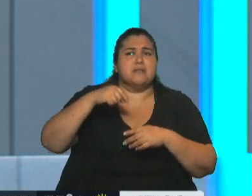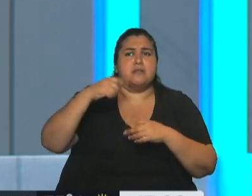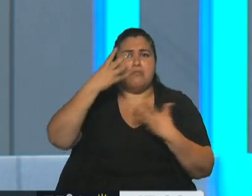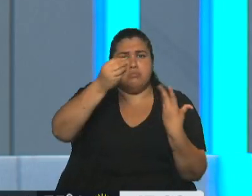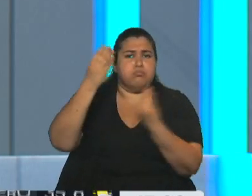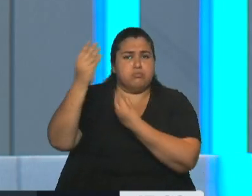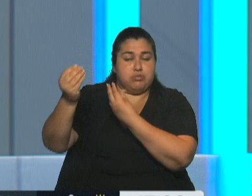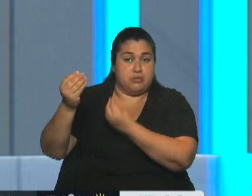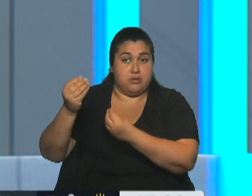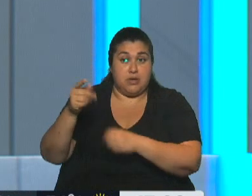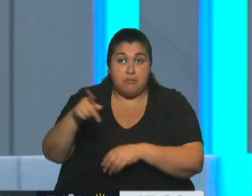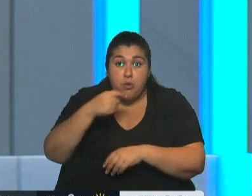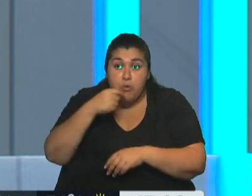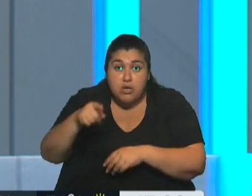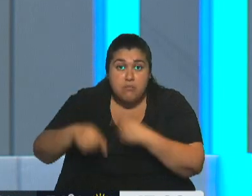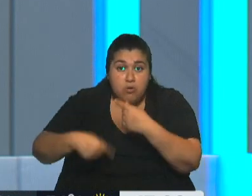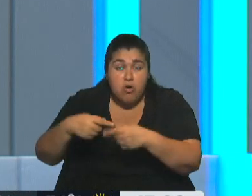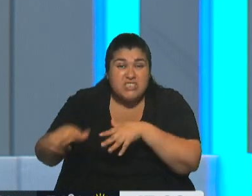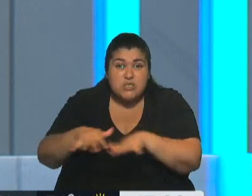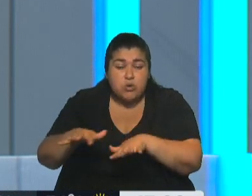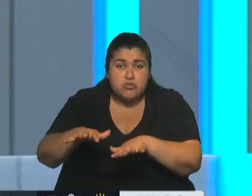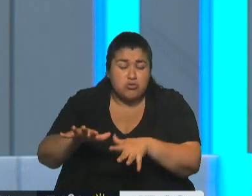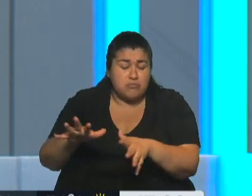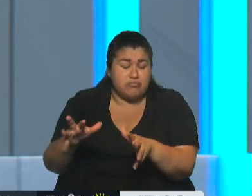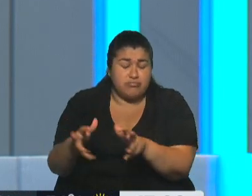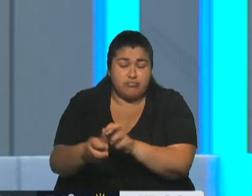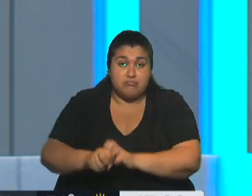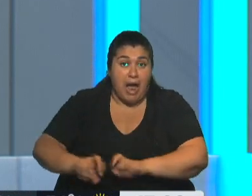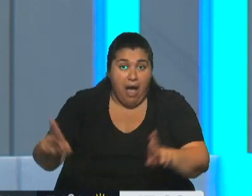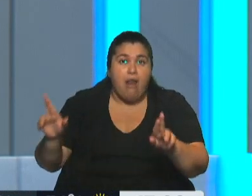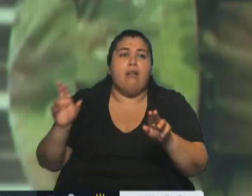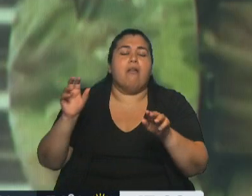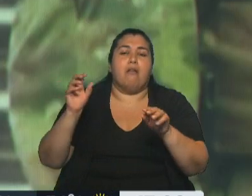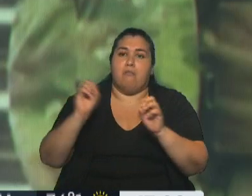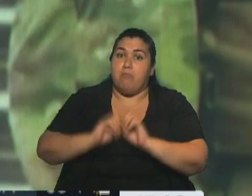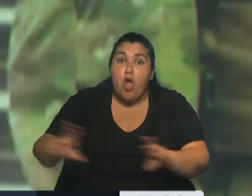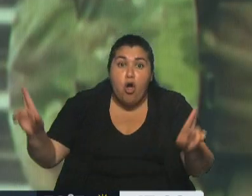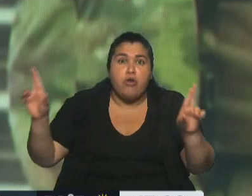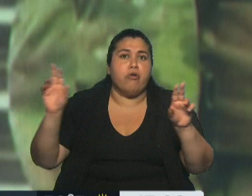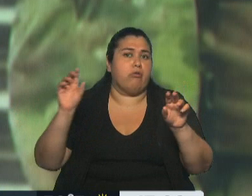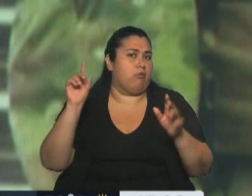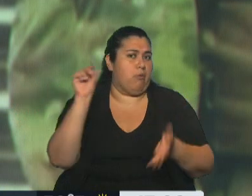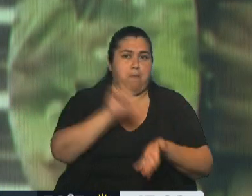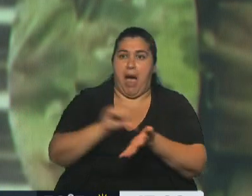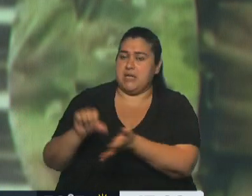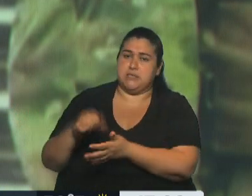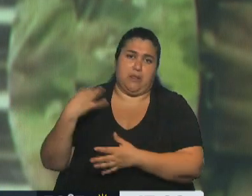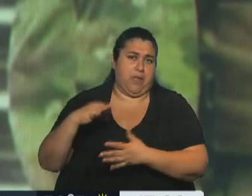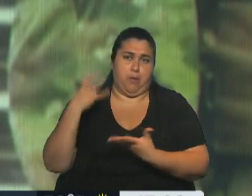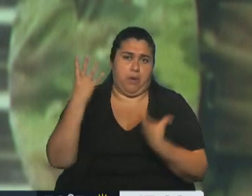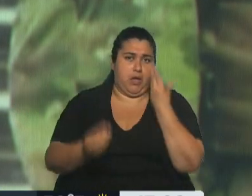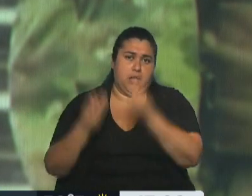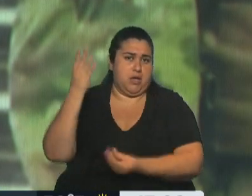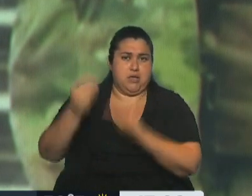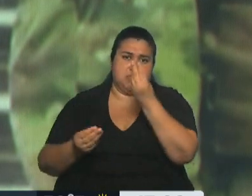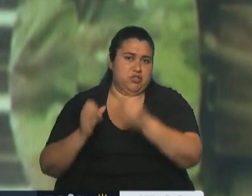haber, si esto se recrudece, una especie de ayuda internacional. Evidentemente va a seguir el tema, no se agota en el día de hoy.